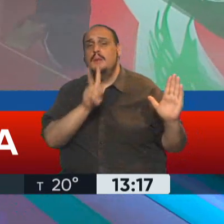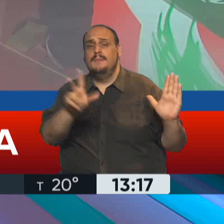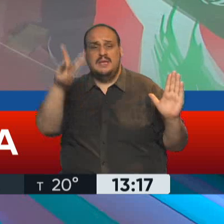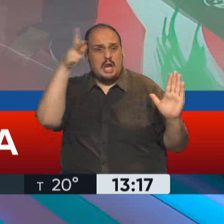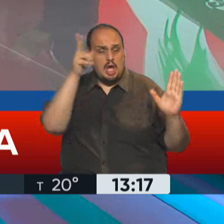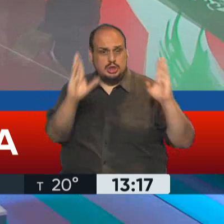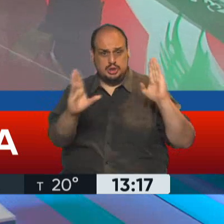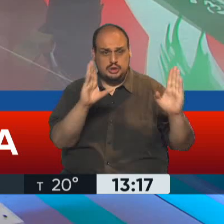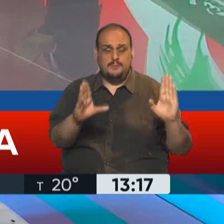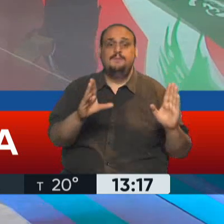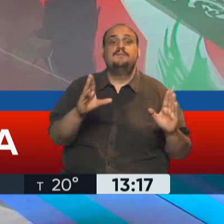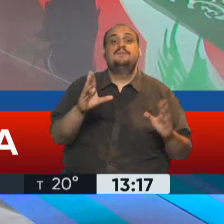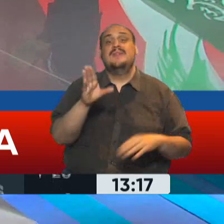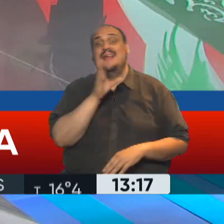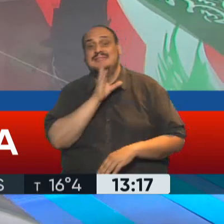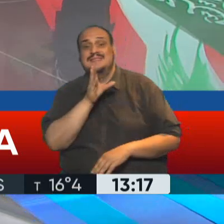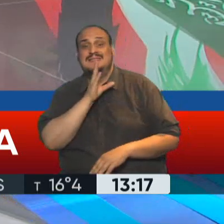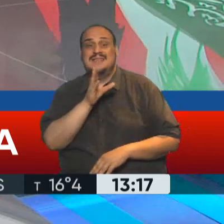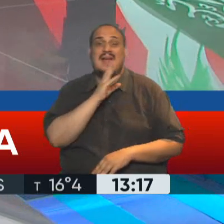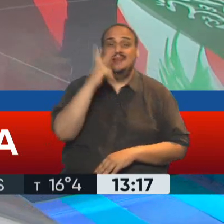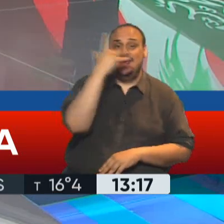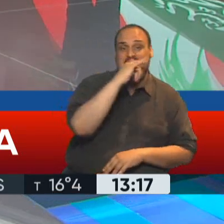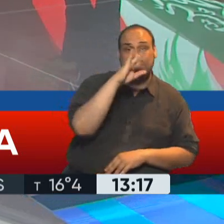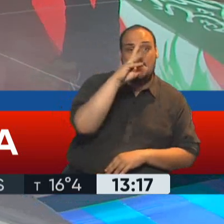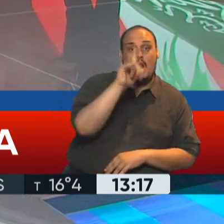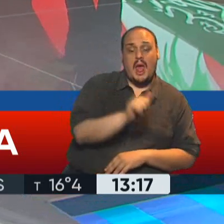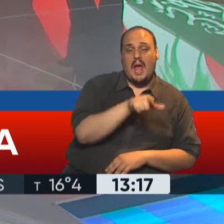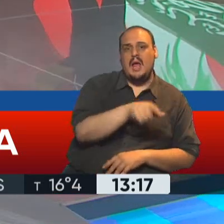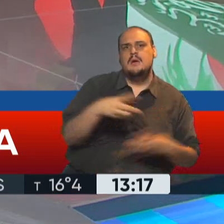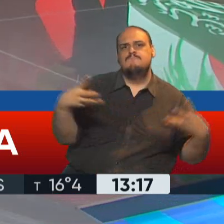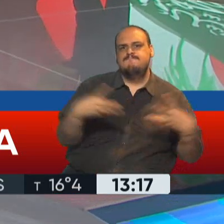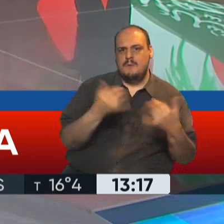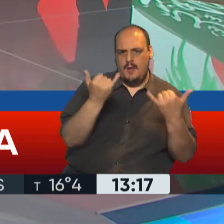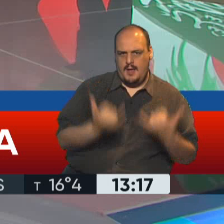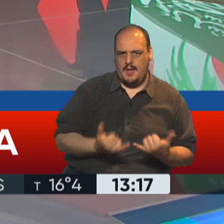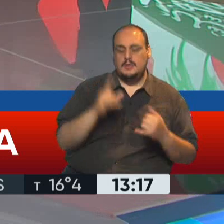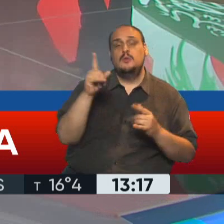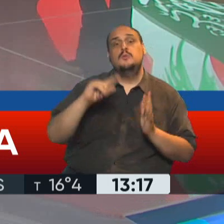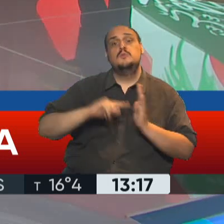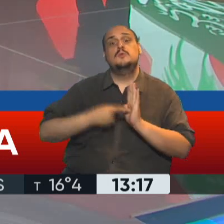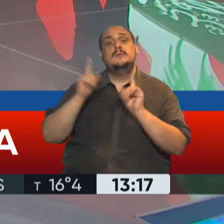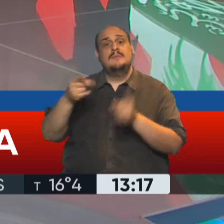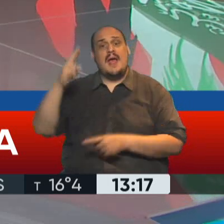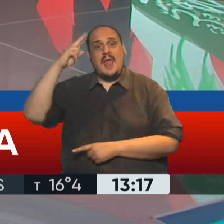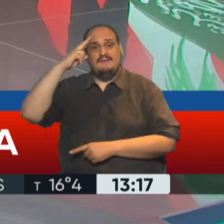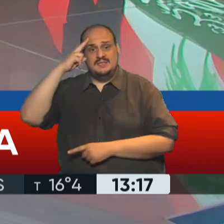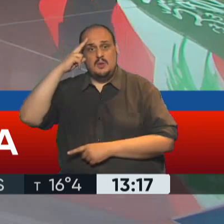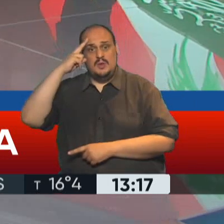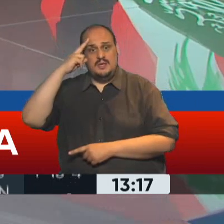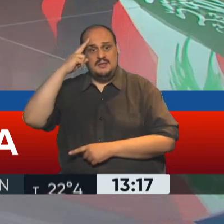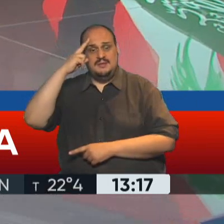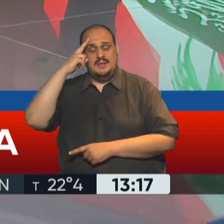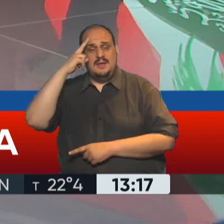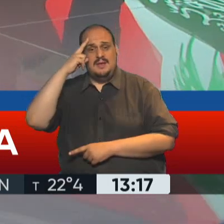combates entre Israel y Hezbollah, este enfrentamiento, tuvieron otros dos protagonistas claves. El tema de Arabia Saudita, sí, que